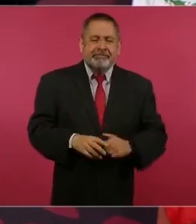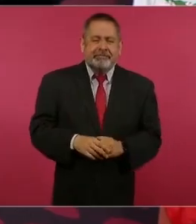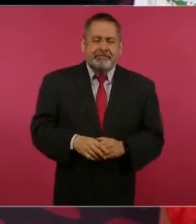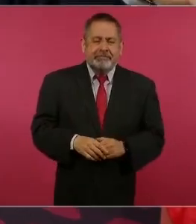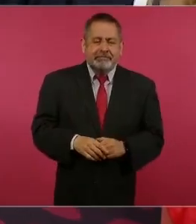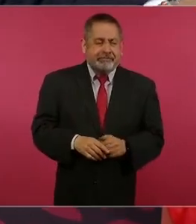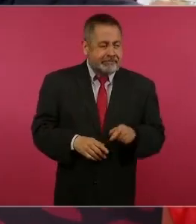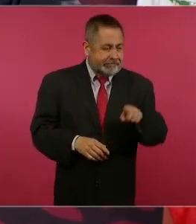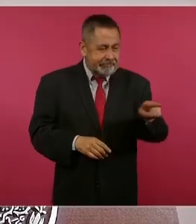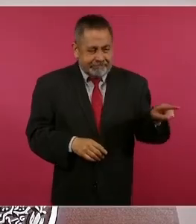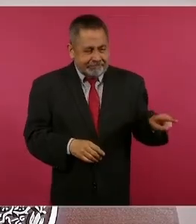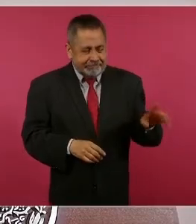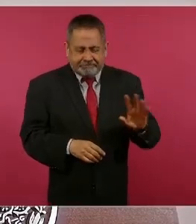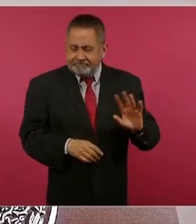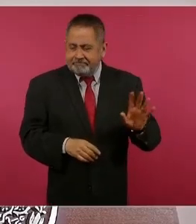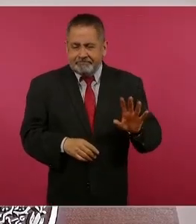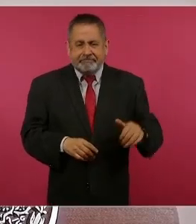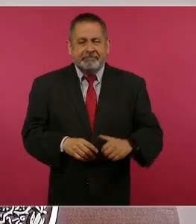hemos